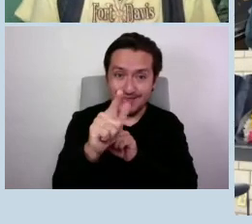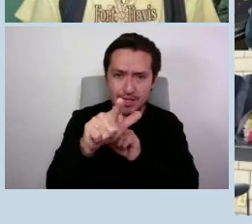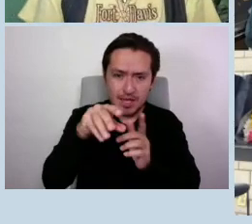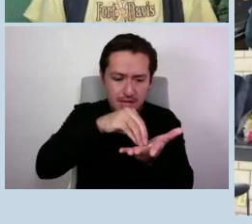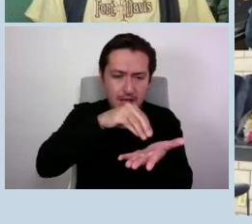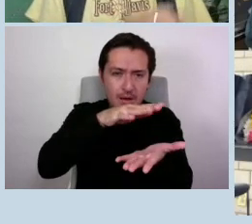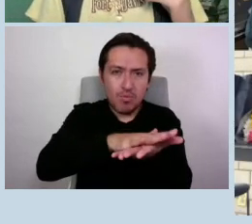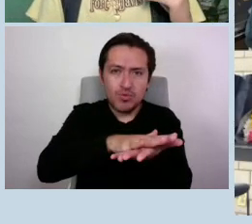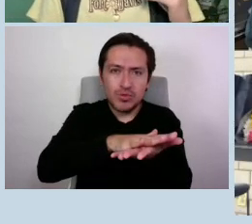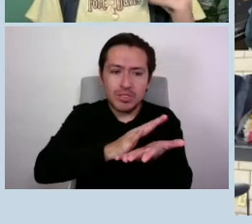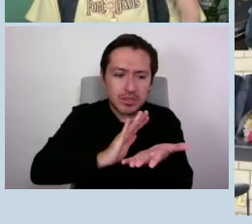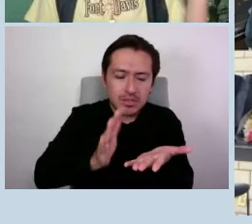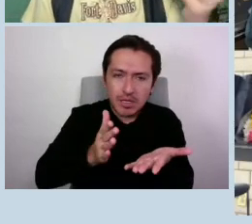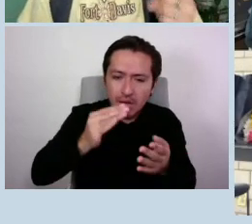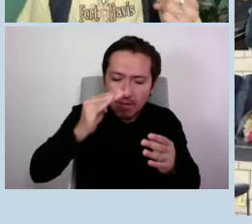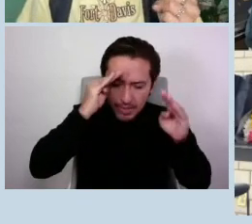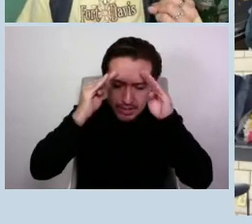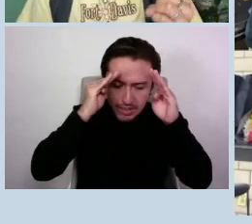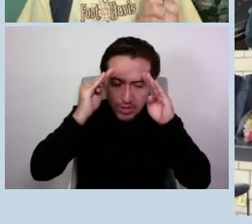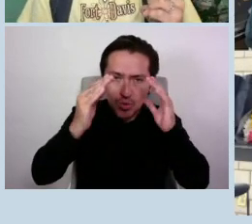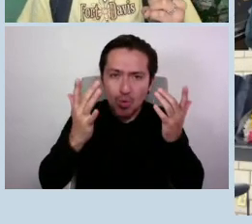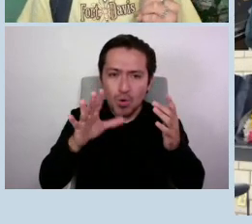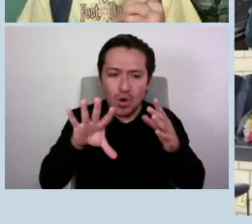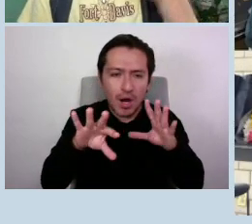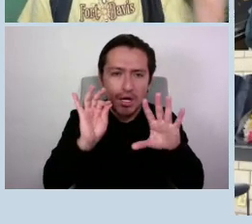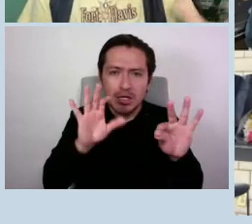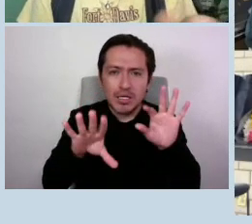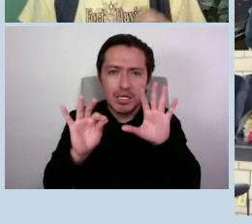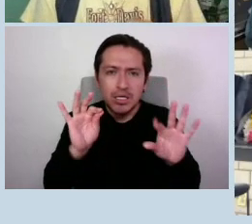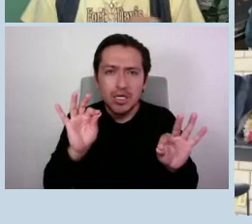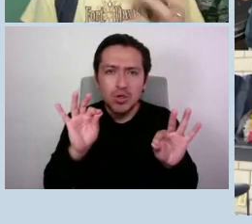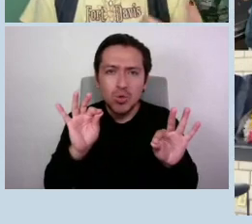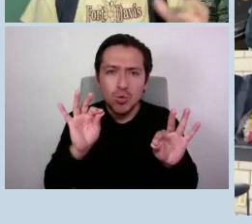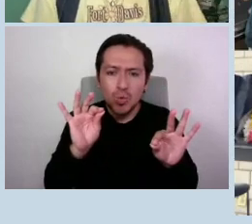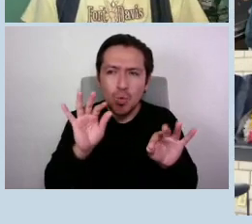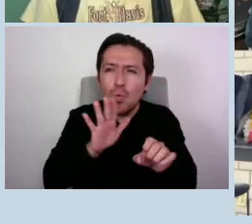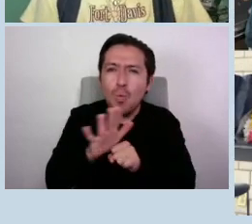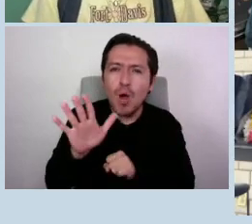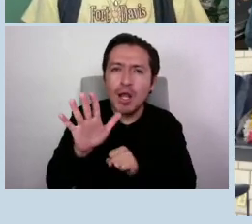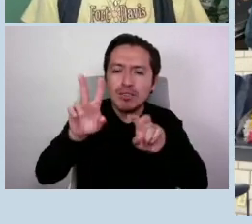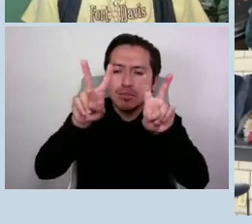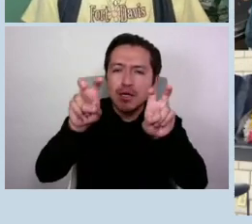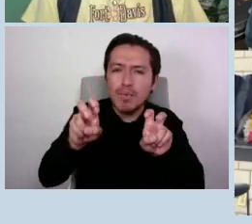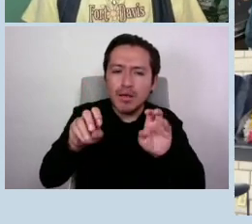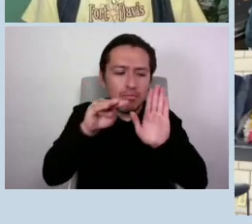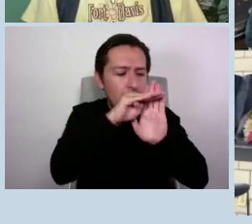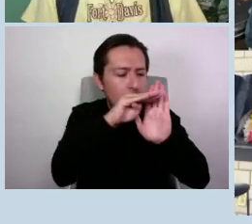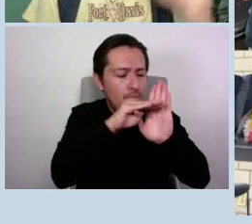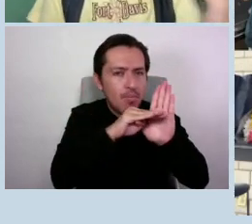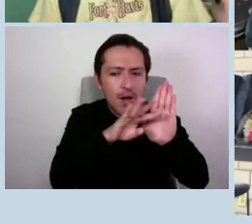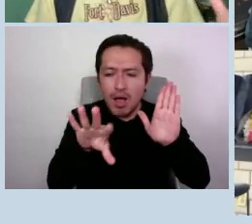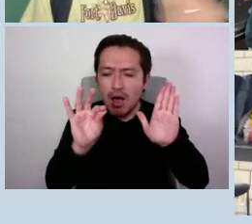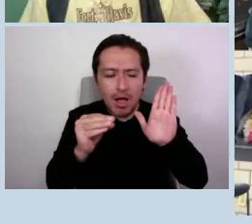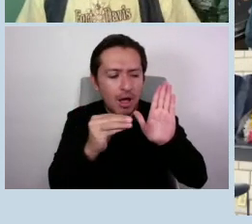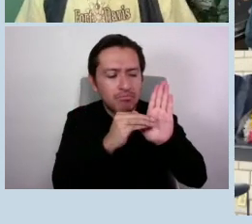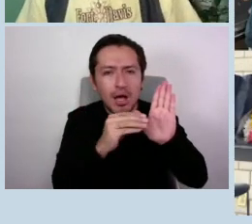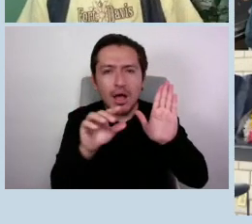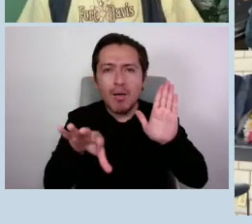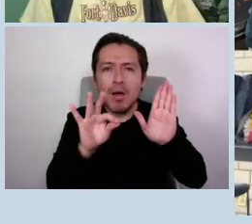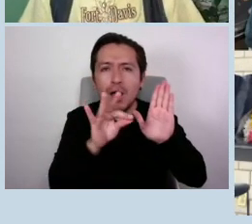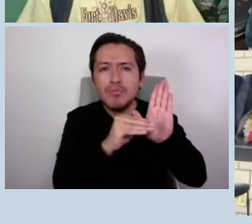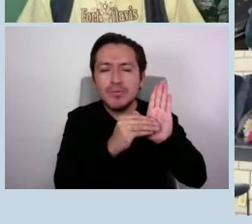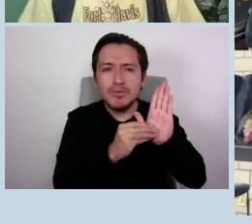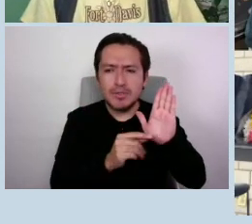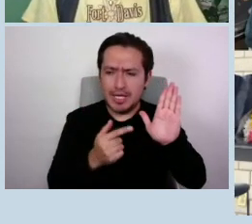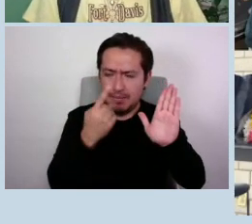contenido o estaba curando eh charlas eh temas y eso para mí fue sorpresivo porque